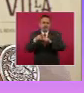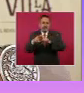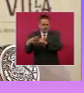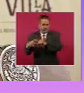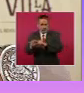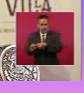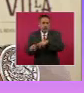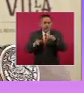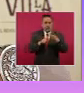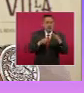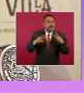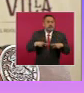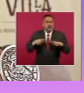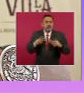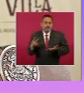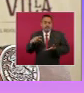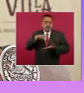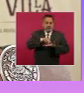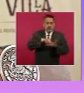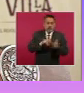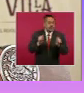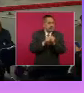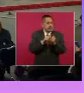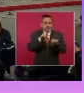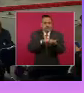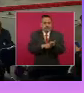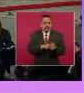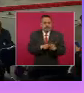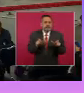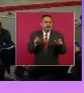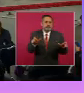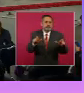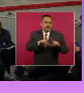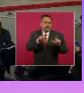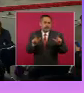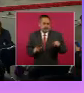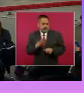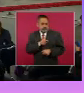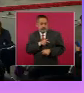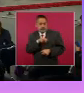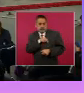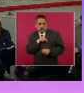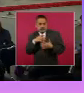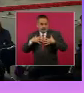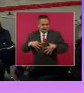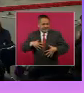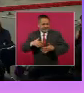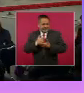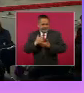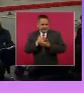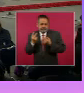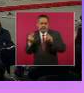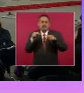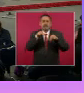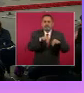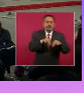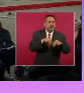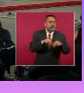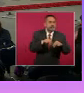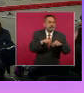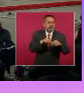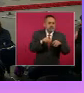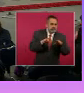y la física a través de la presencia de la Guardia Nacional, que estarán las instalaciones, se construirán